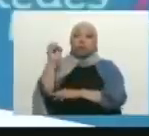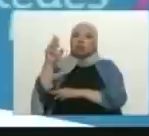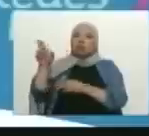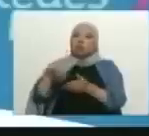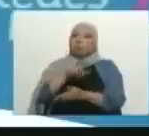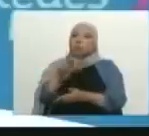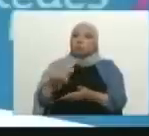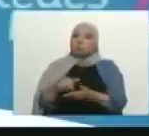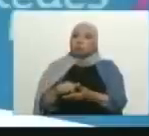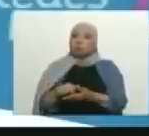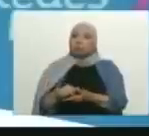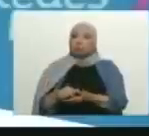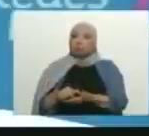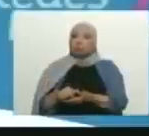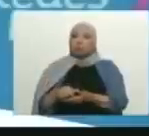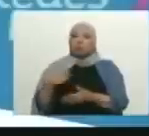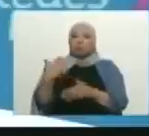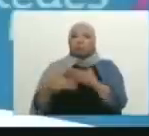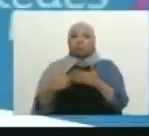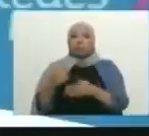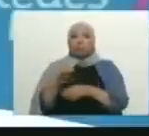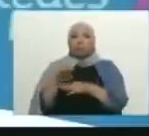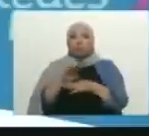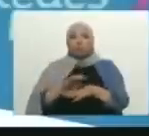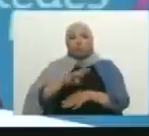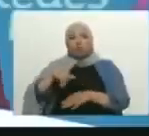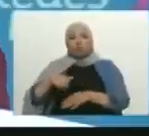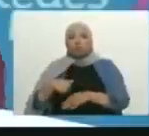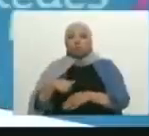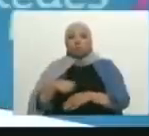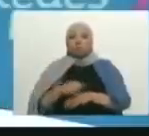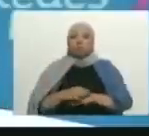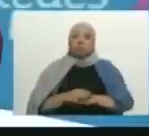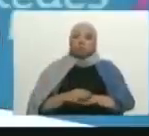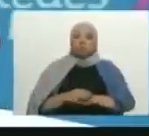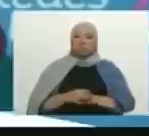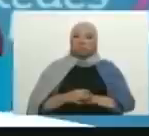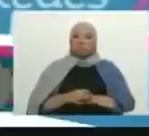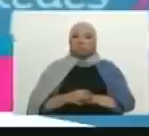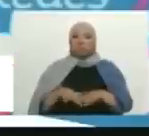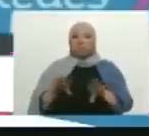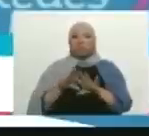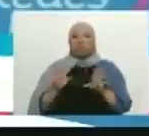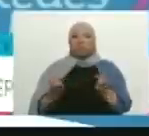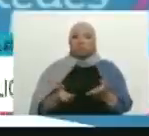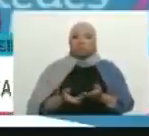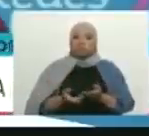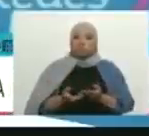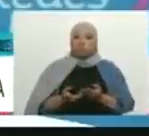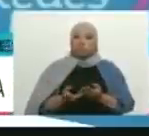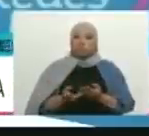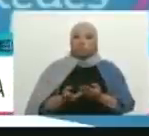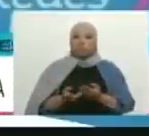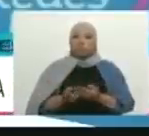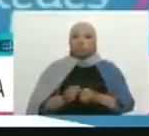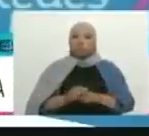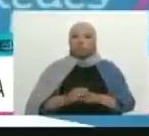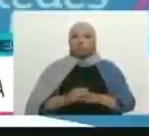Nacional para dar un paso en la protección de nuestros activos en el mundo, pues. Valga el